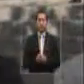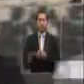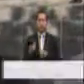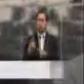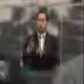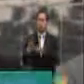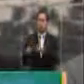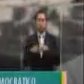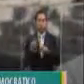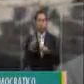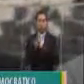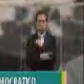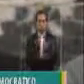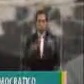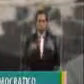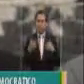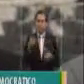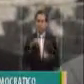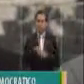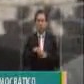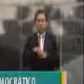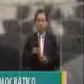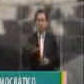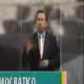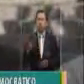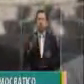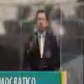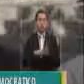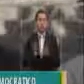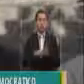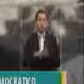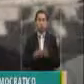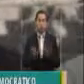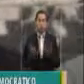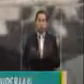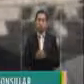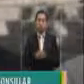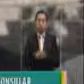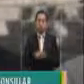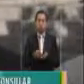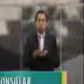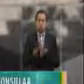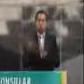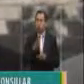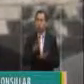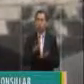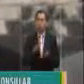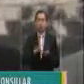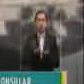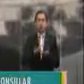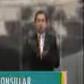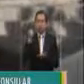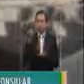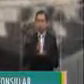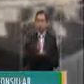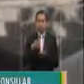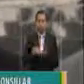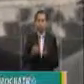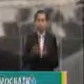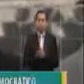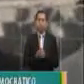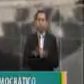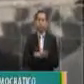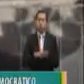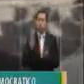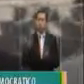todos los países que tenemos representación diplomática. Esto implica básicamente solicitar autorizaciones, claro, a pedido por